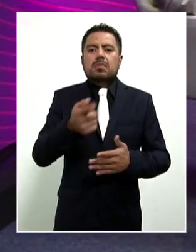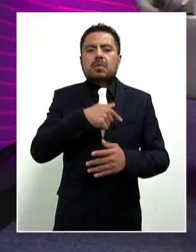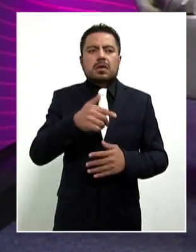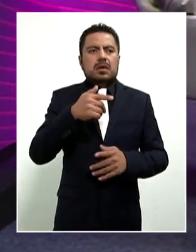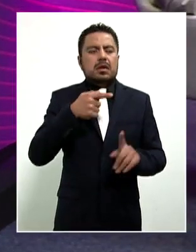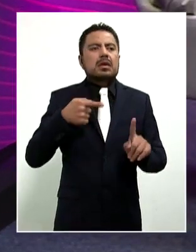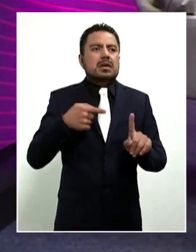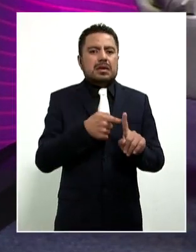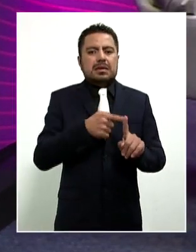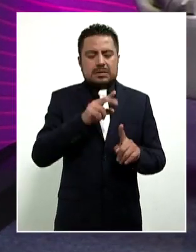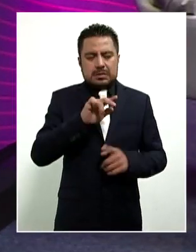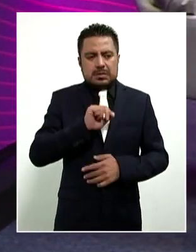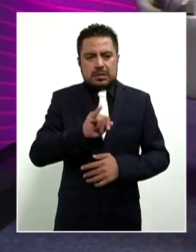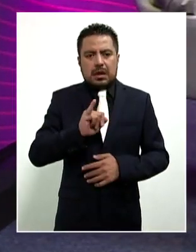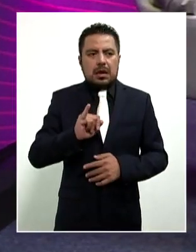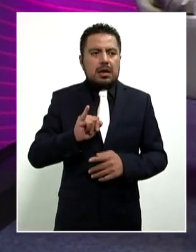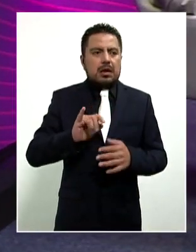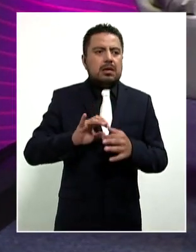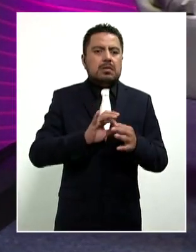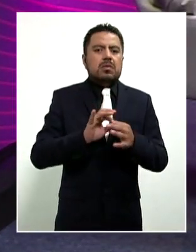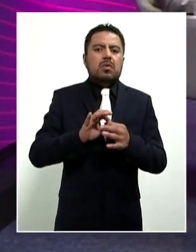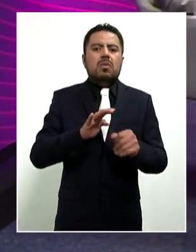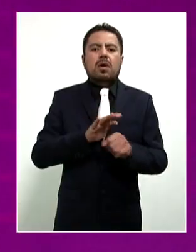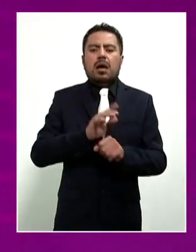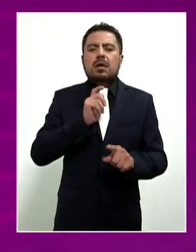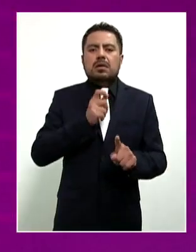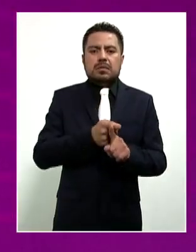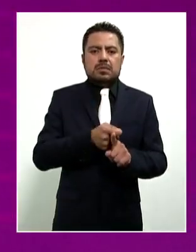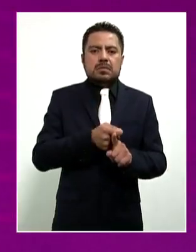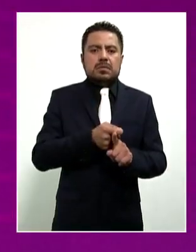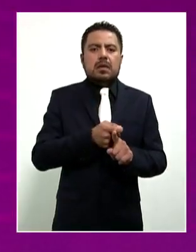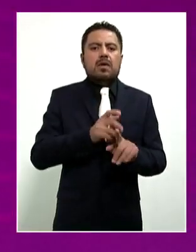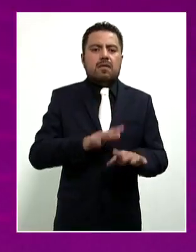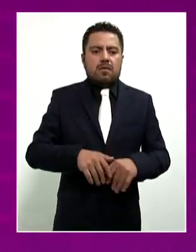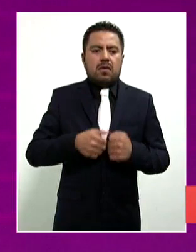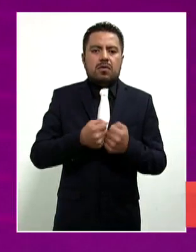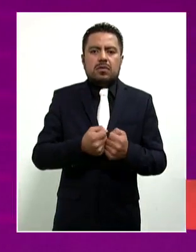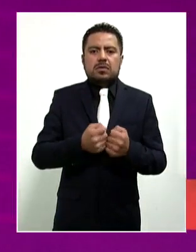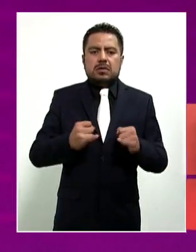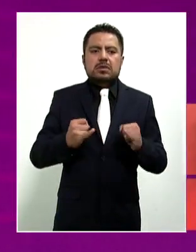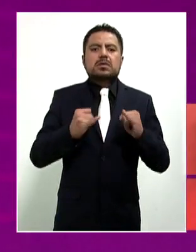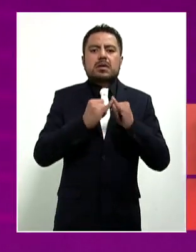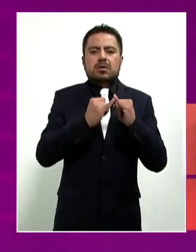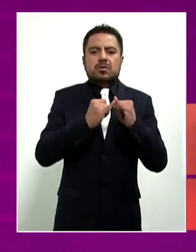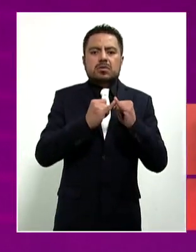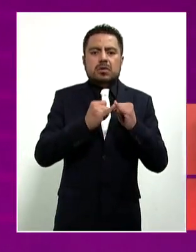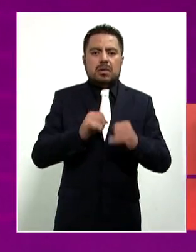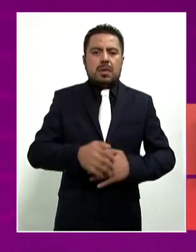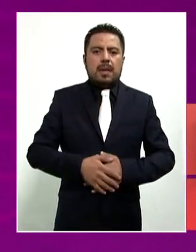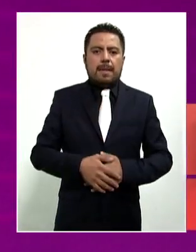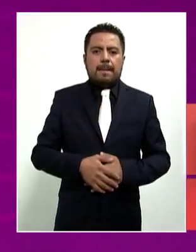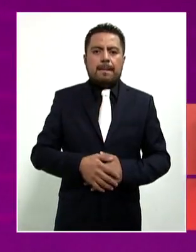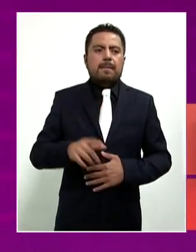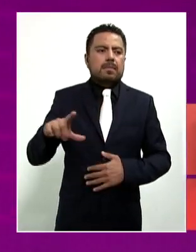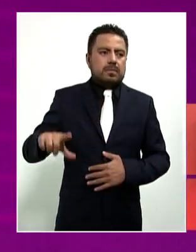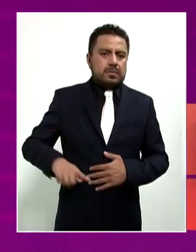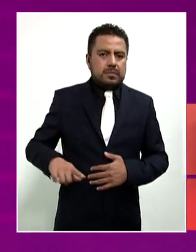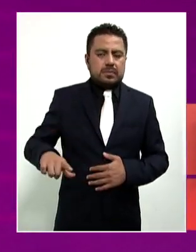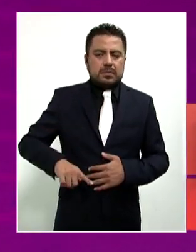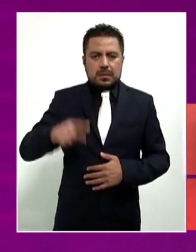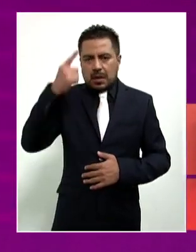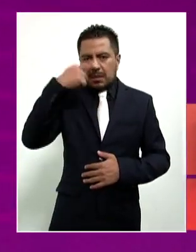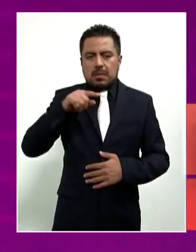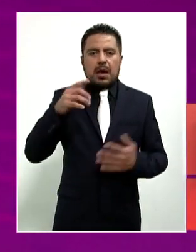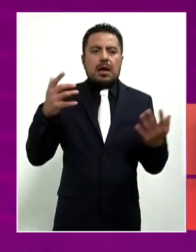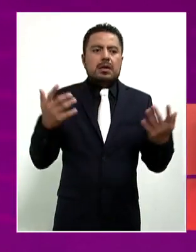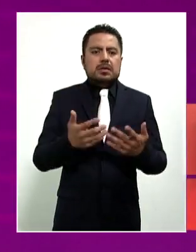tiene que ver con este fortalecimiento de las instituciones gubernamentales para